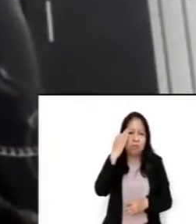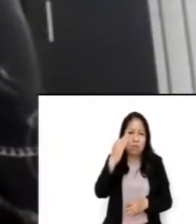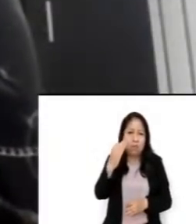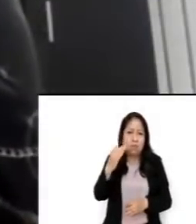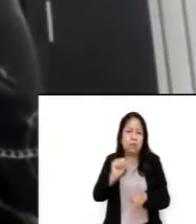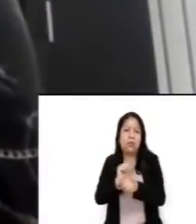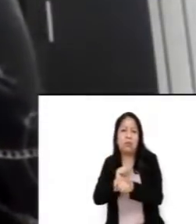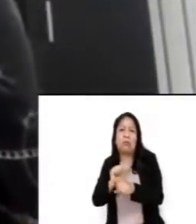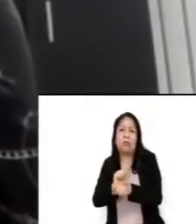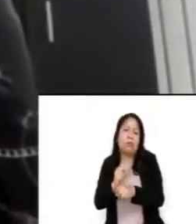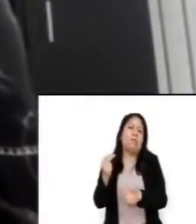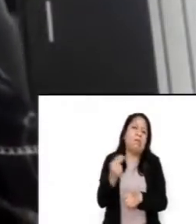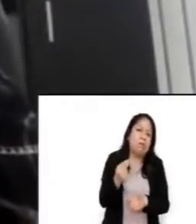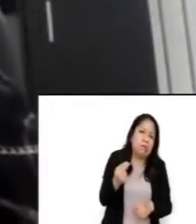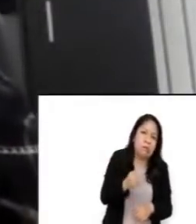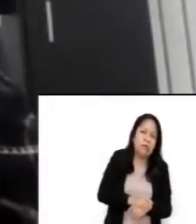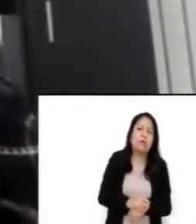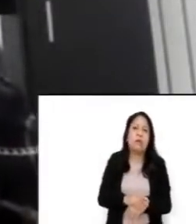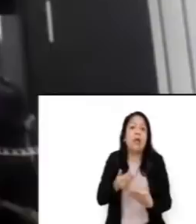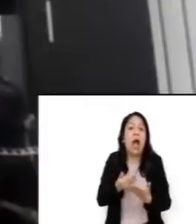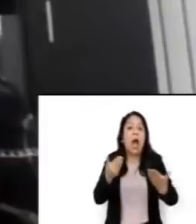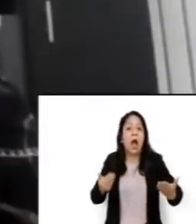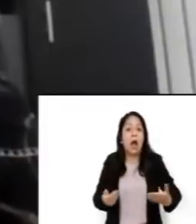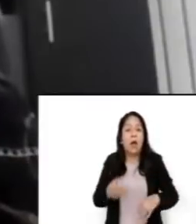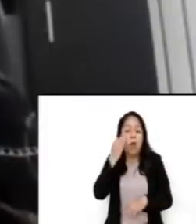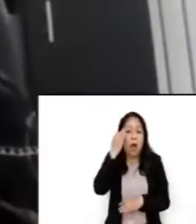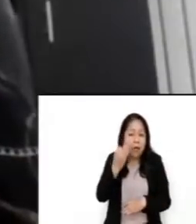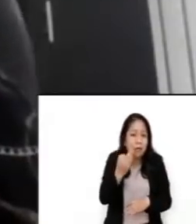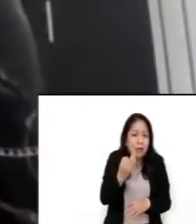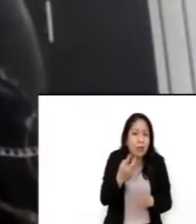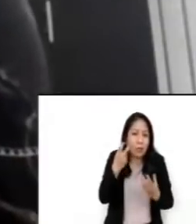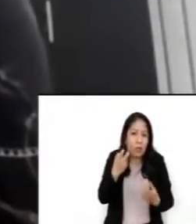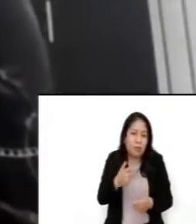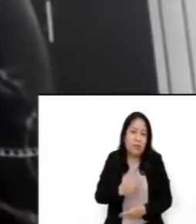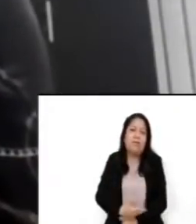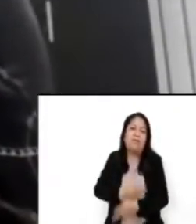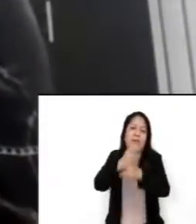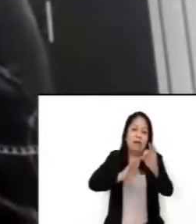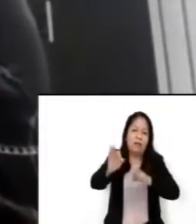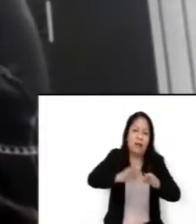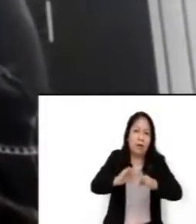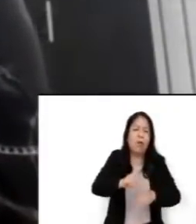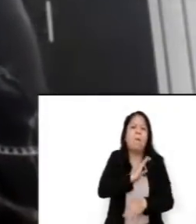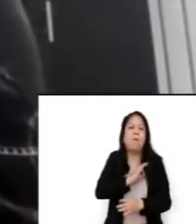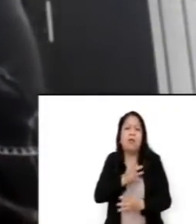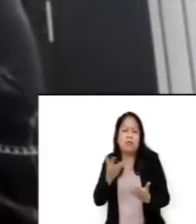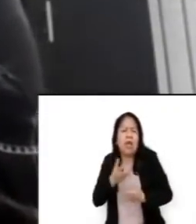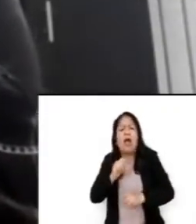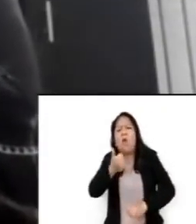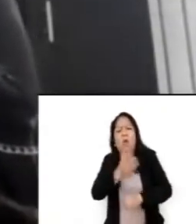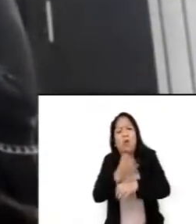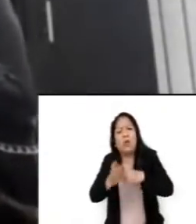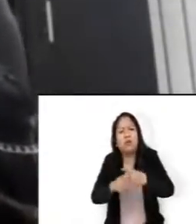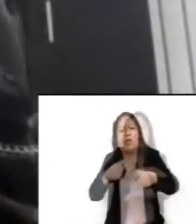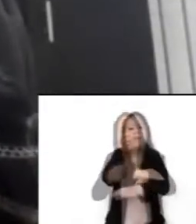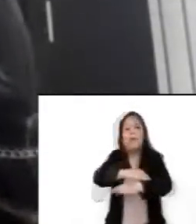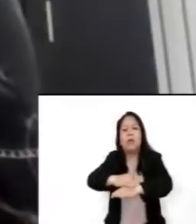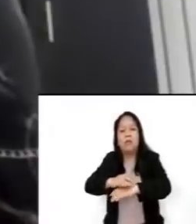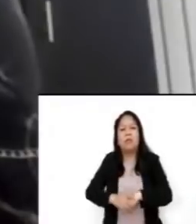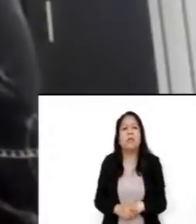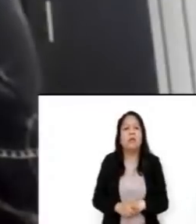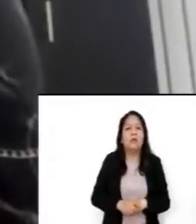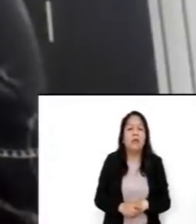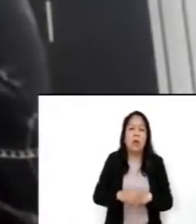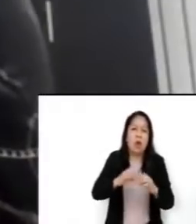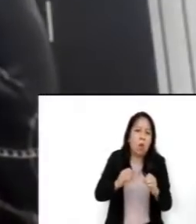más rendidor, ¿no? Permite hacer más actividades de otros sentidos, ¿no? De poder equilibrar la convivencia de casa con